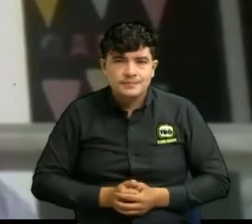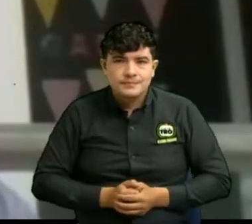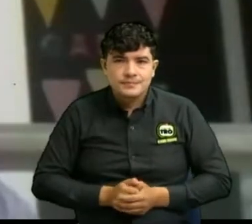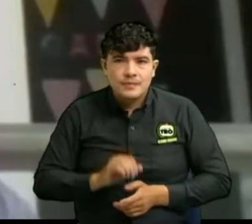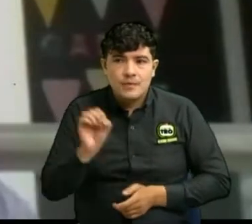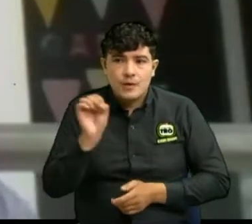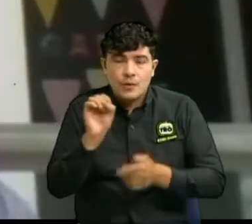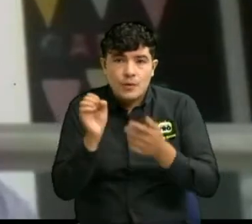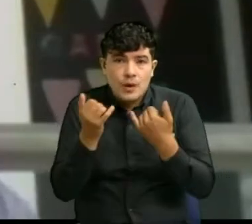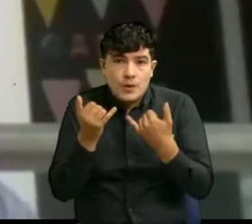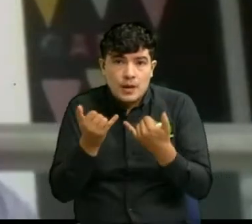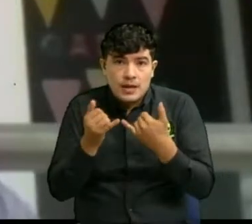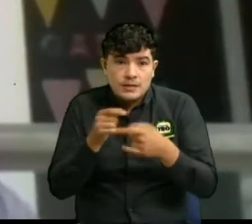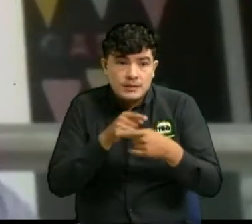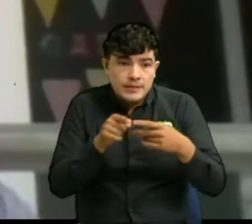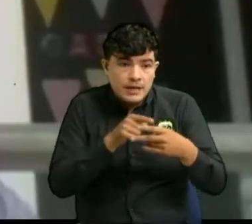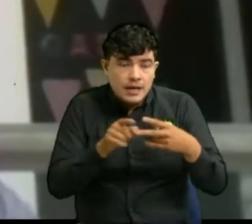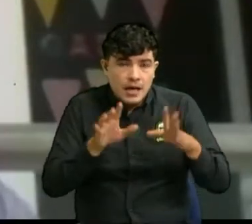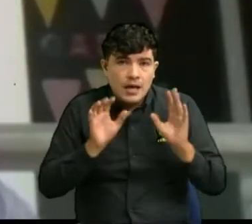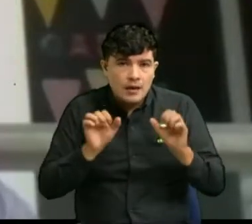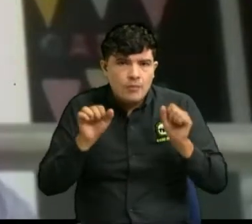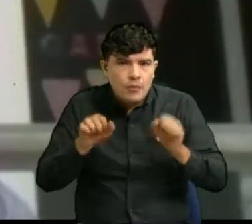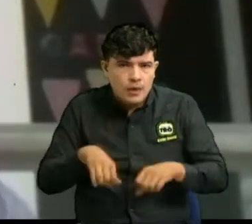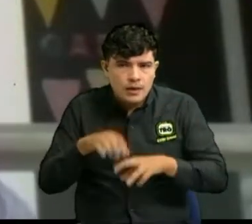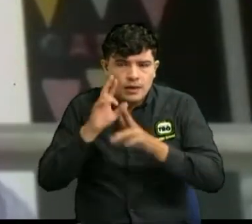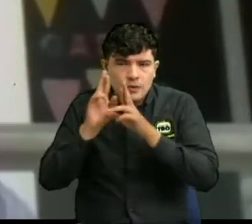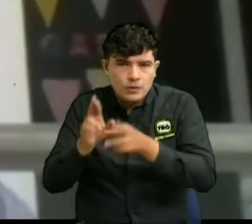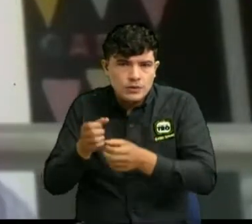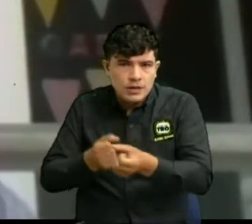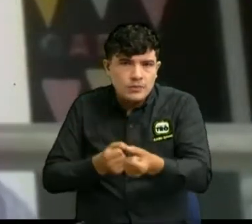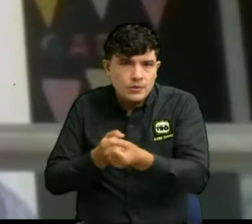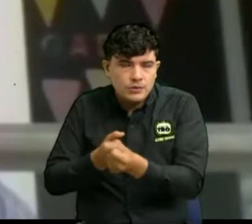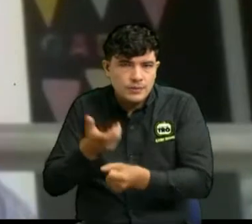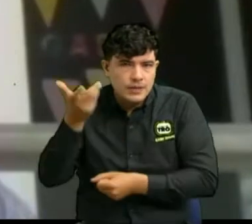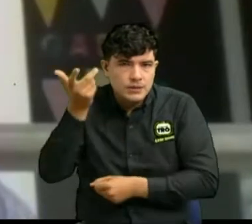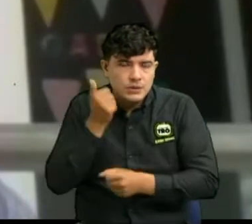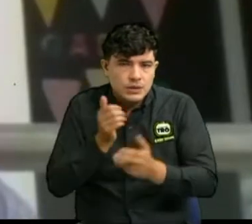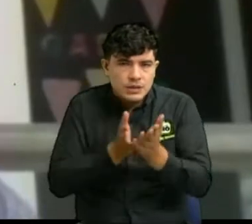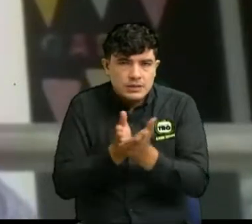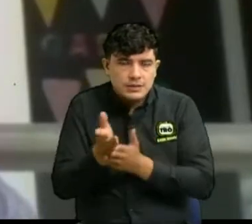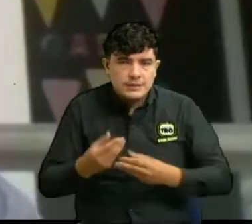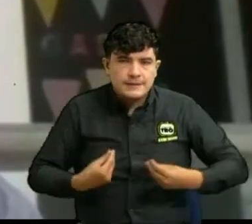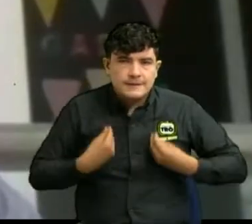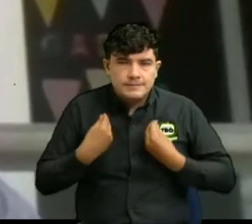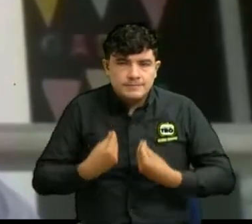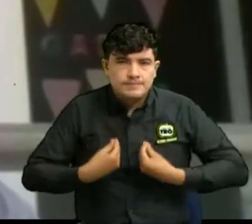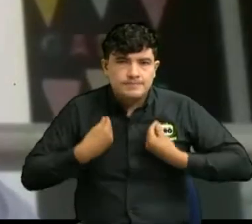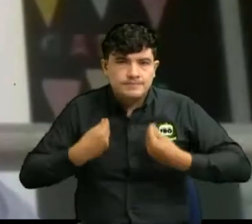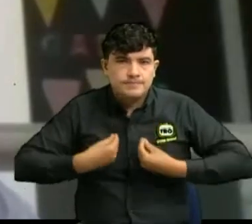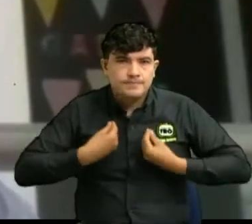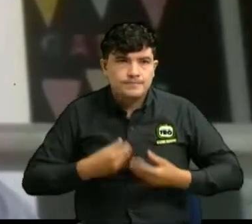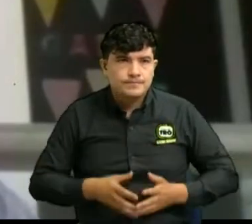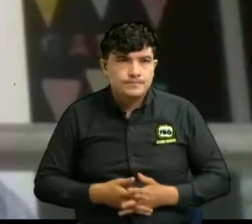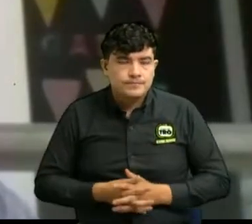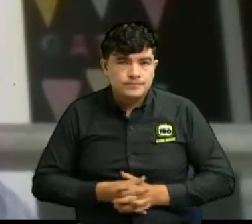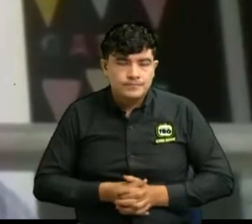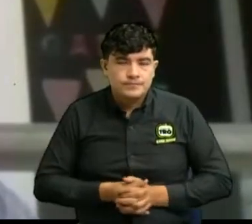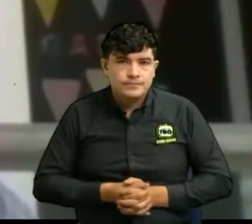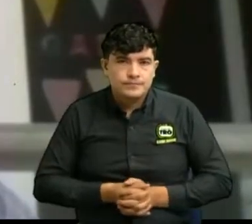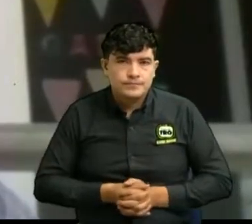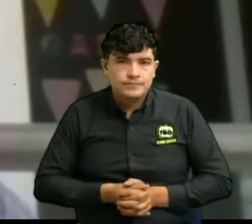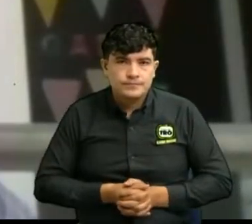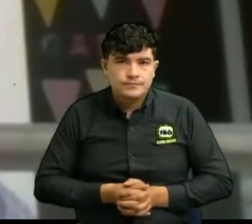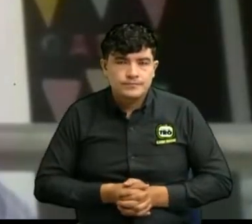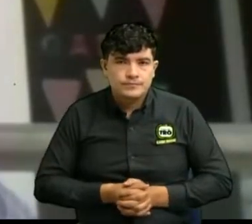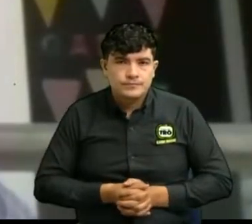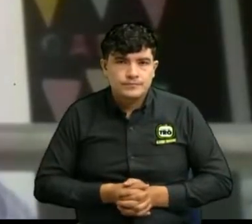esta densidad de semanas, también dejaría causada una pensión de sobrevivientes en aplicación del parágrafo del artículo 46 de la